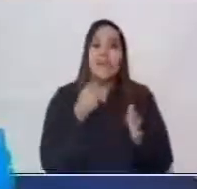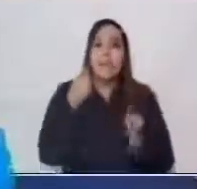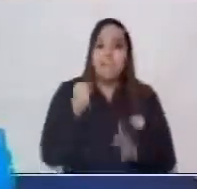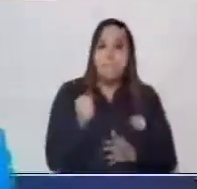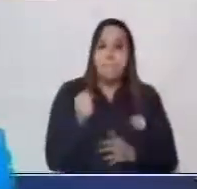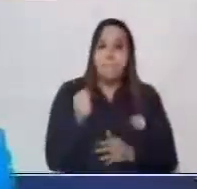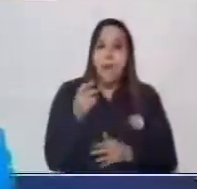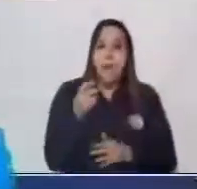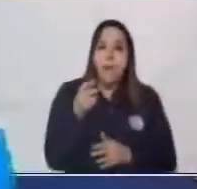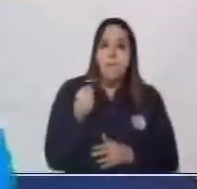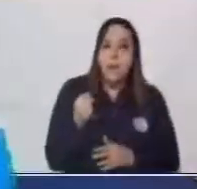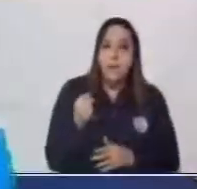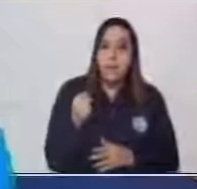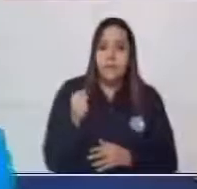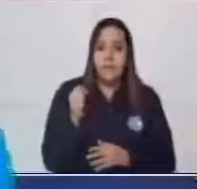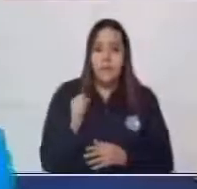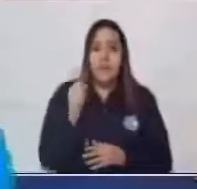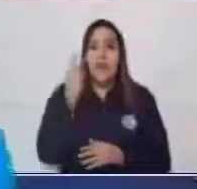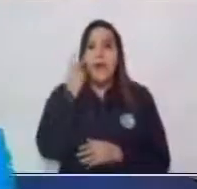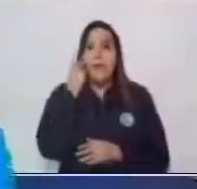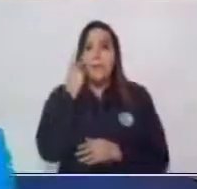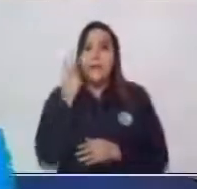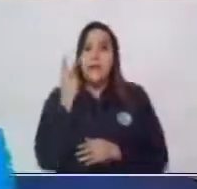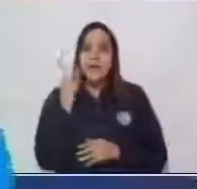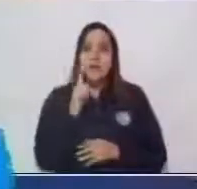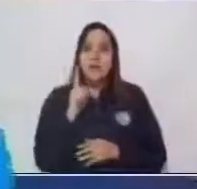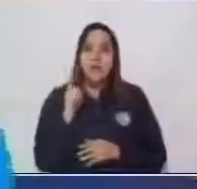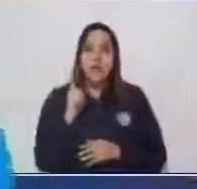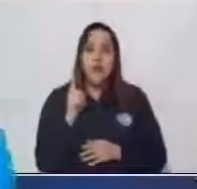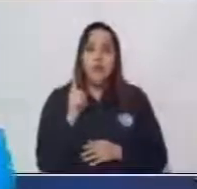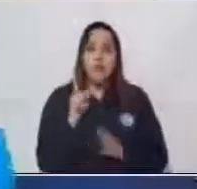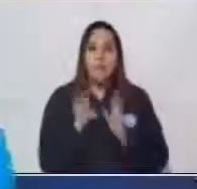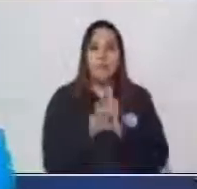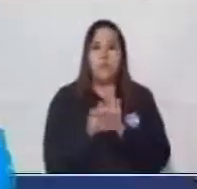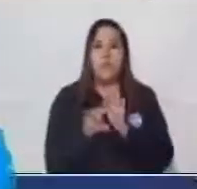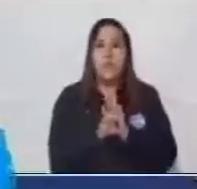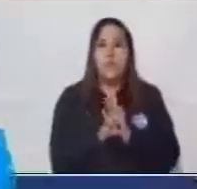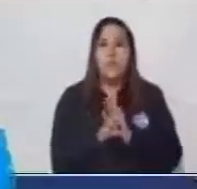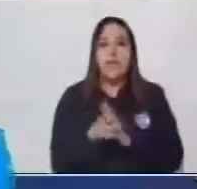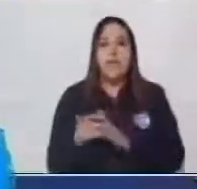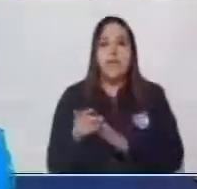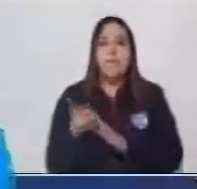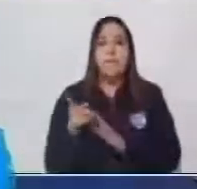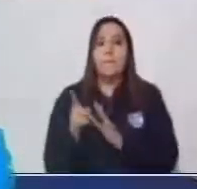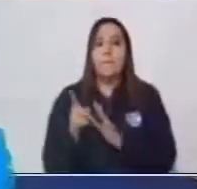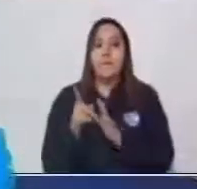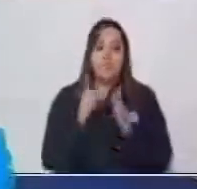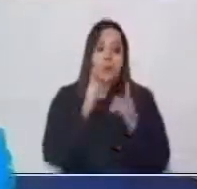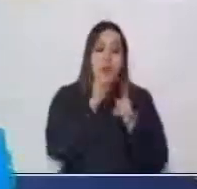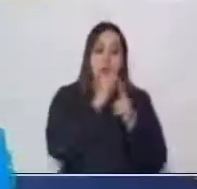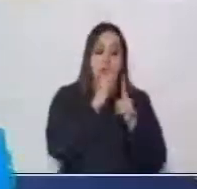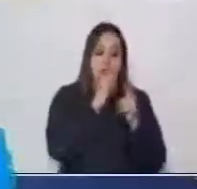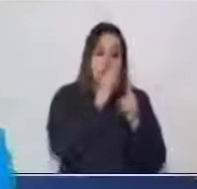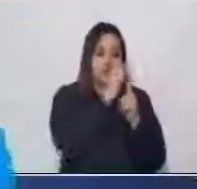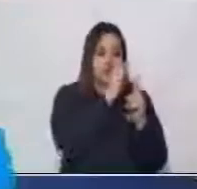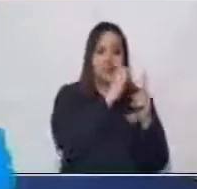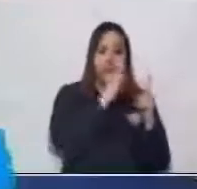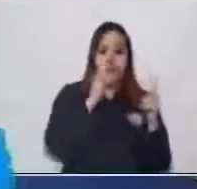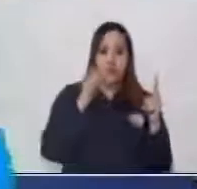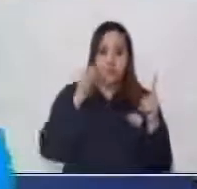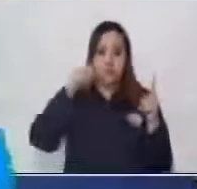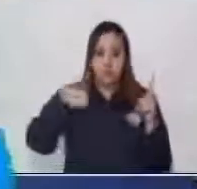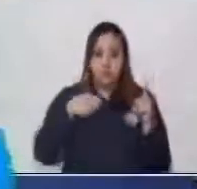que haya una normativa fija. Estos signos de puntuación, así como las palabras, las oraciones que